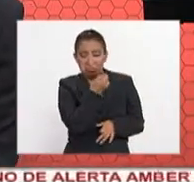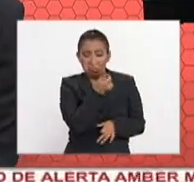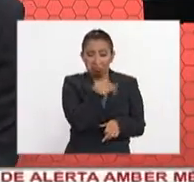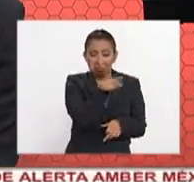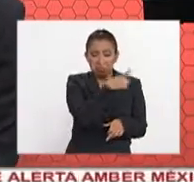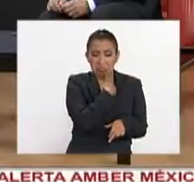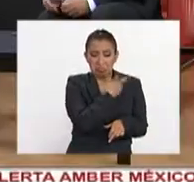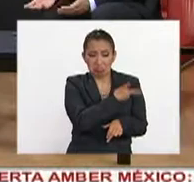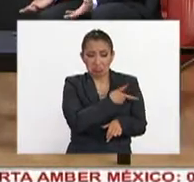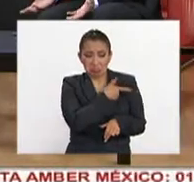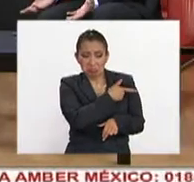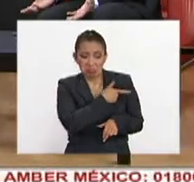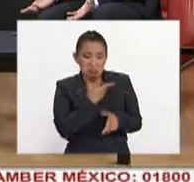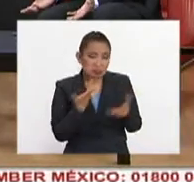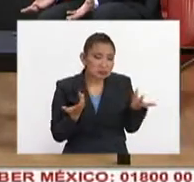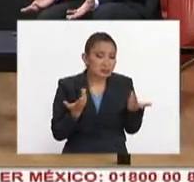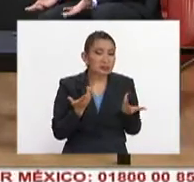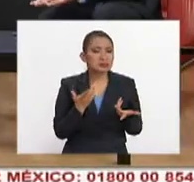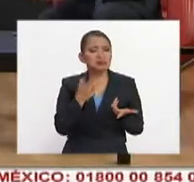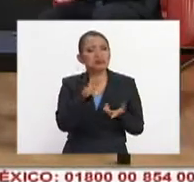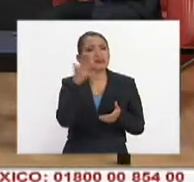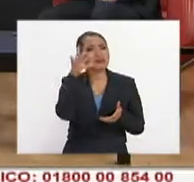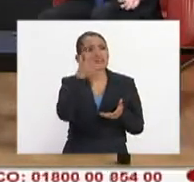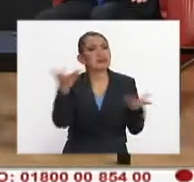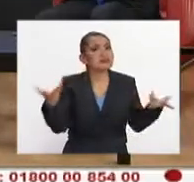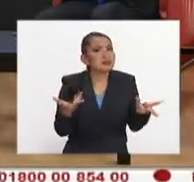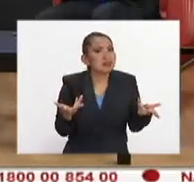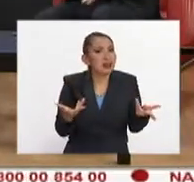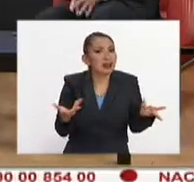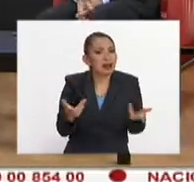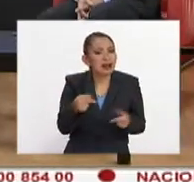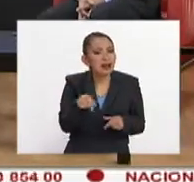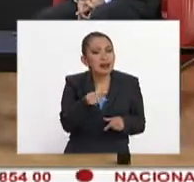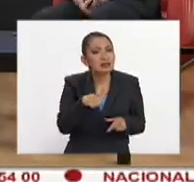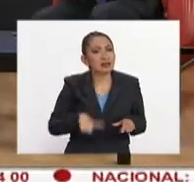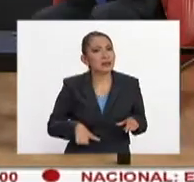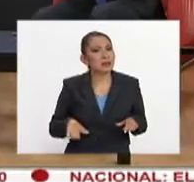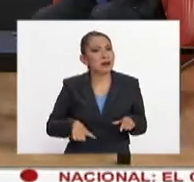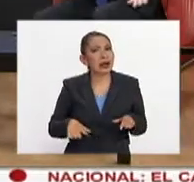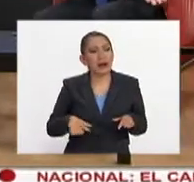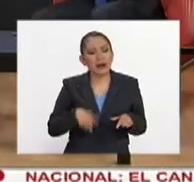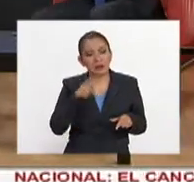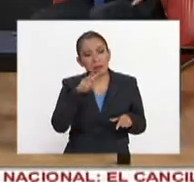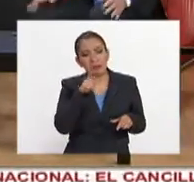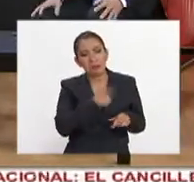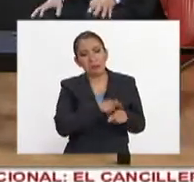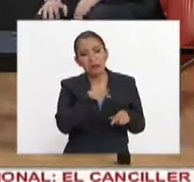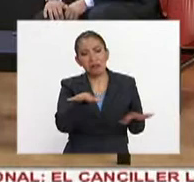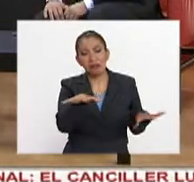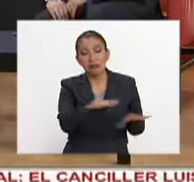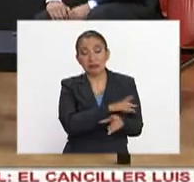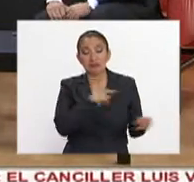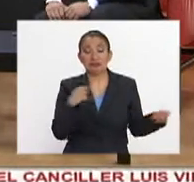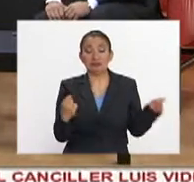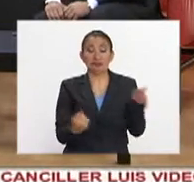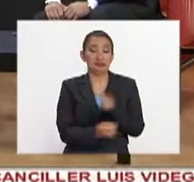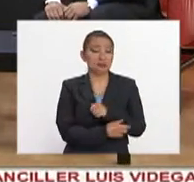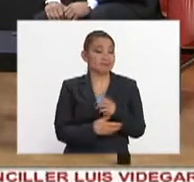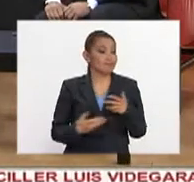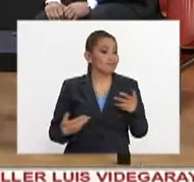Pati, popular. Entonces, ¿hacia dónde se está dirigiendo un gobierno que además pues ha cambiado de